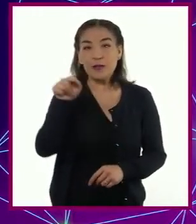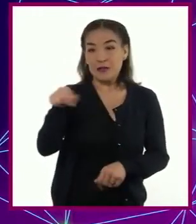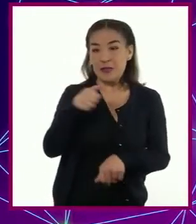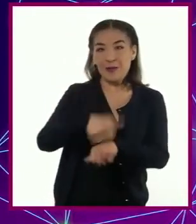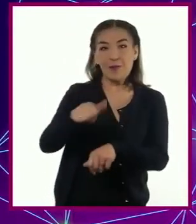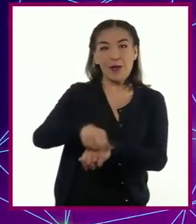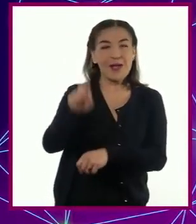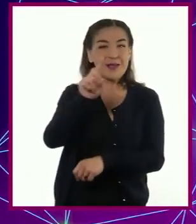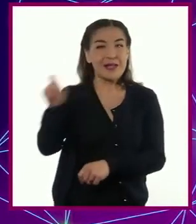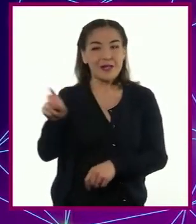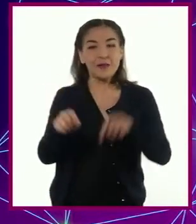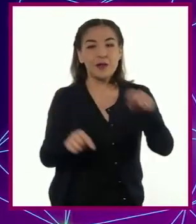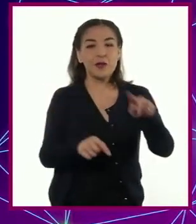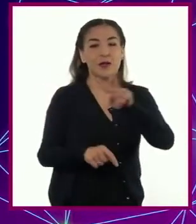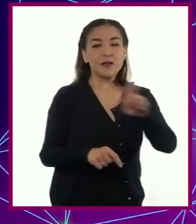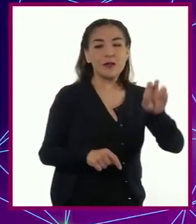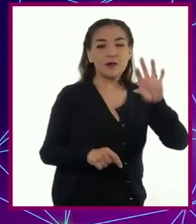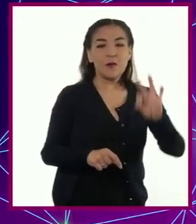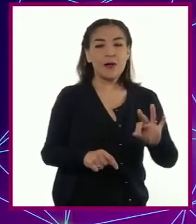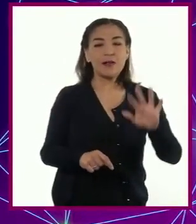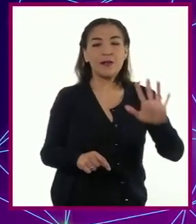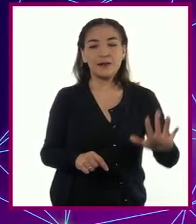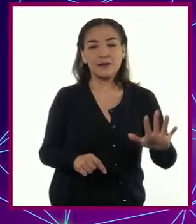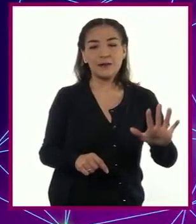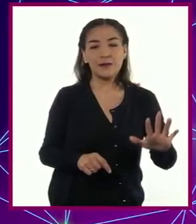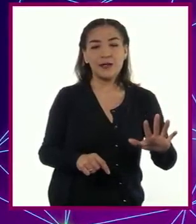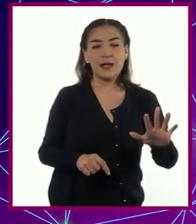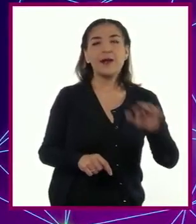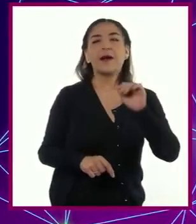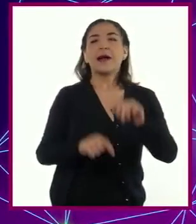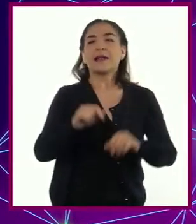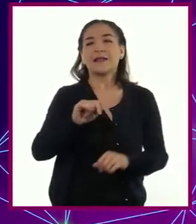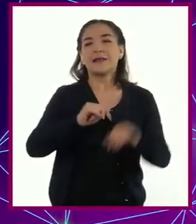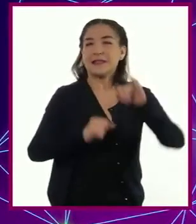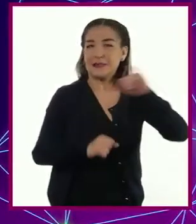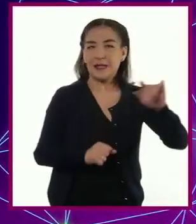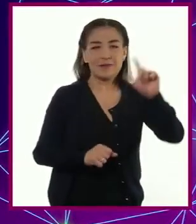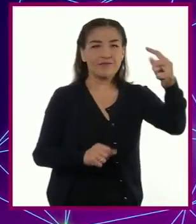derecho y el 245 del lado izquierdo.